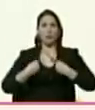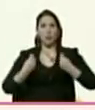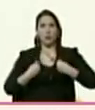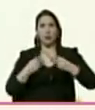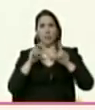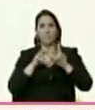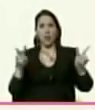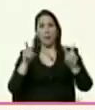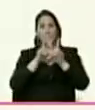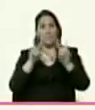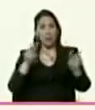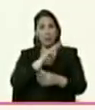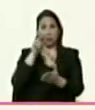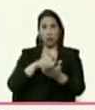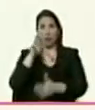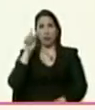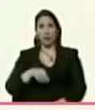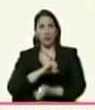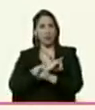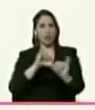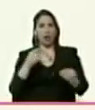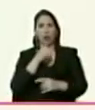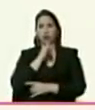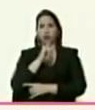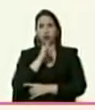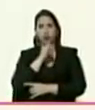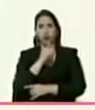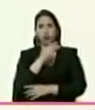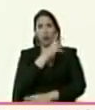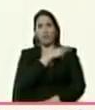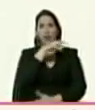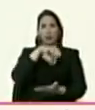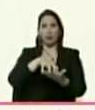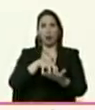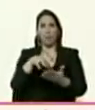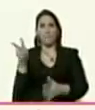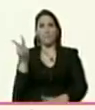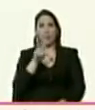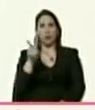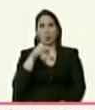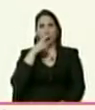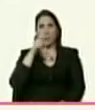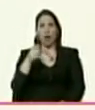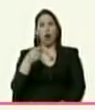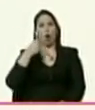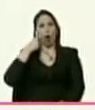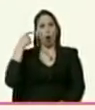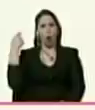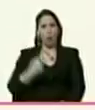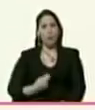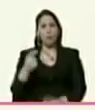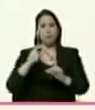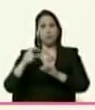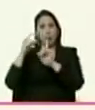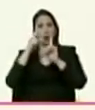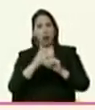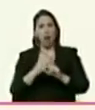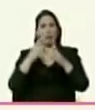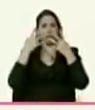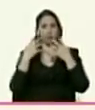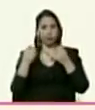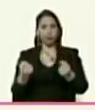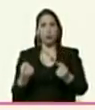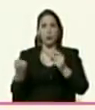paz nacional. En todo caso, ya lo ha reiterado el jefe de Estado venezolano Nicolás Maduro, un hombre de palabra en términos de entendimiento